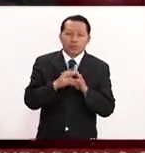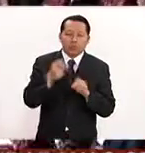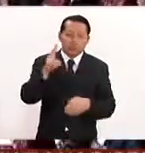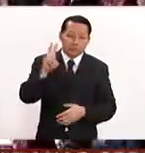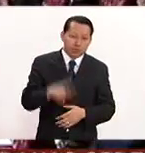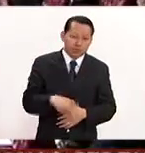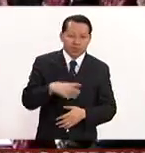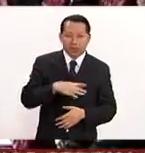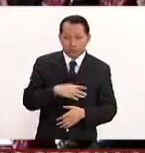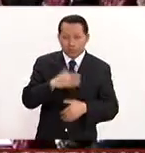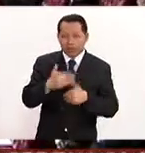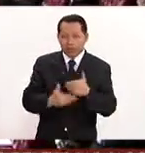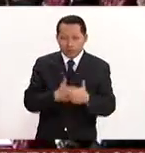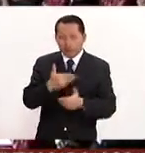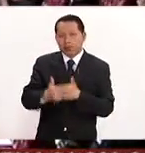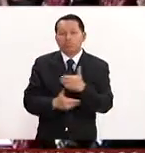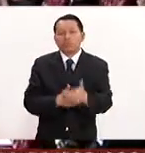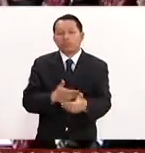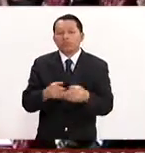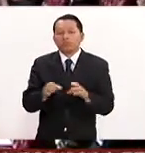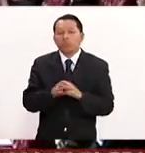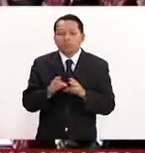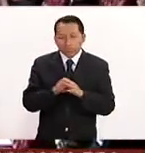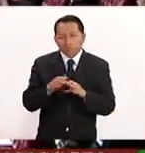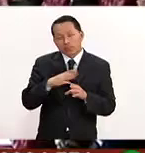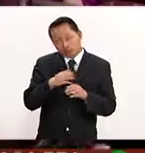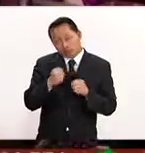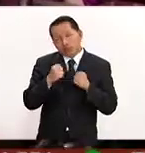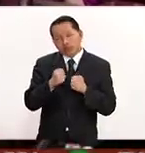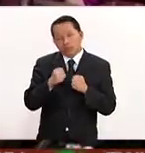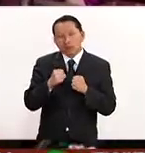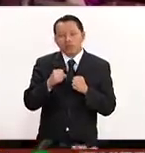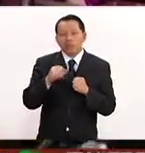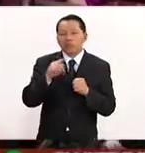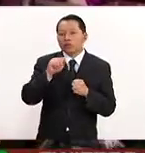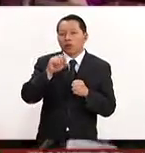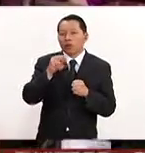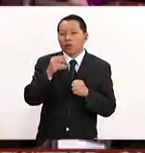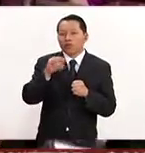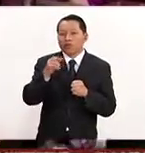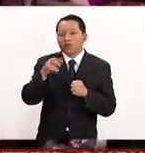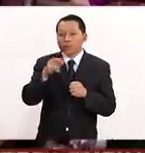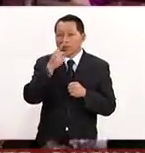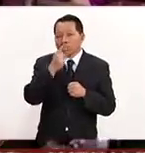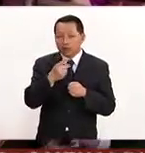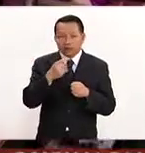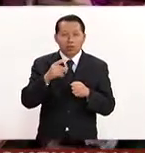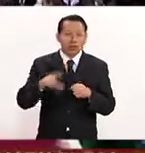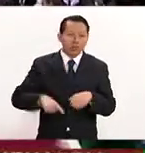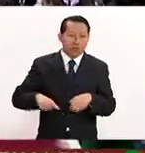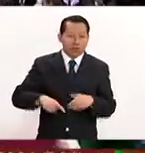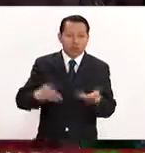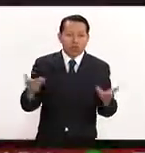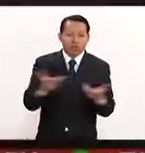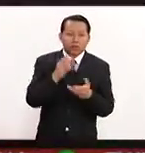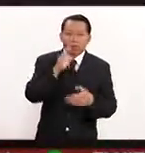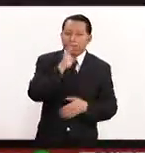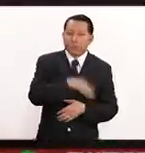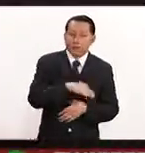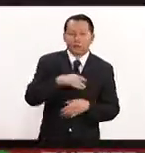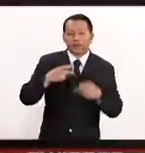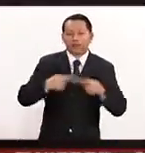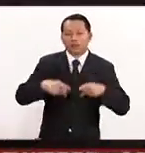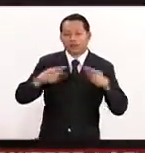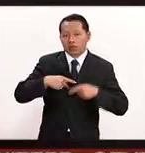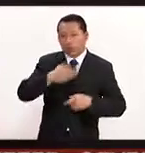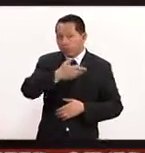realmente avances. Hay muchas controversias. Todavía Tony Blair salió a decir que el gobierno está haciendo un muy mal papel, que la gente no sabía